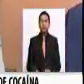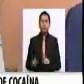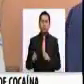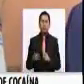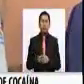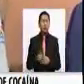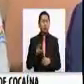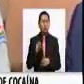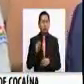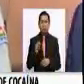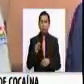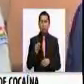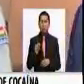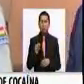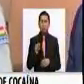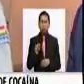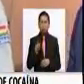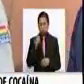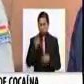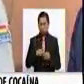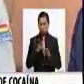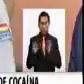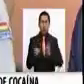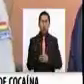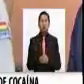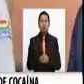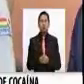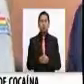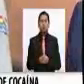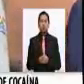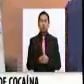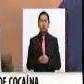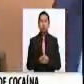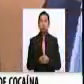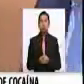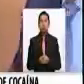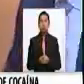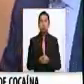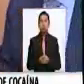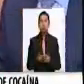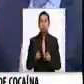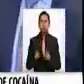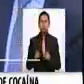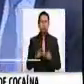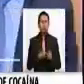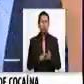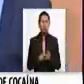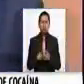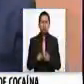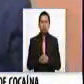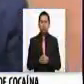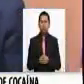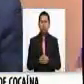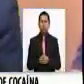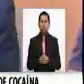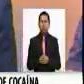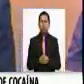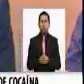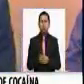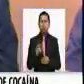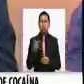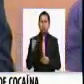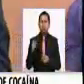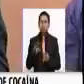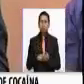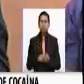no no no llevaba combustible señor ministro podemos por favor los